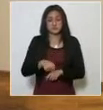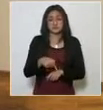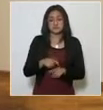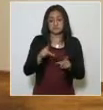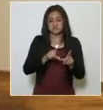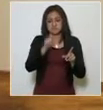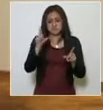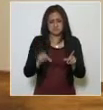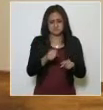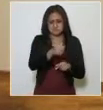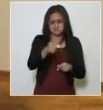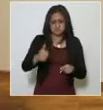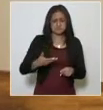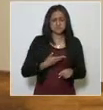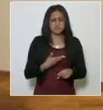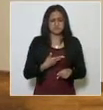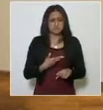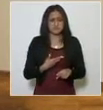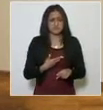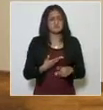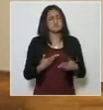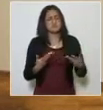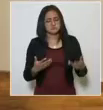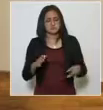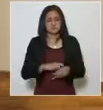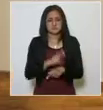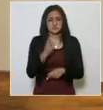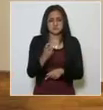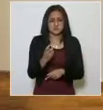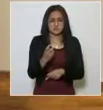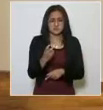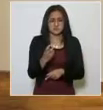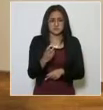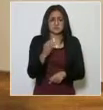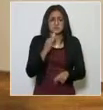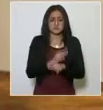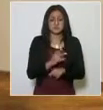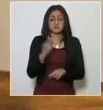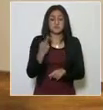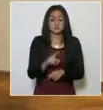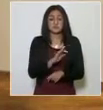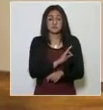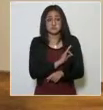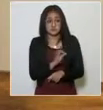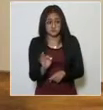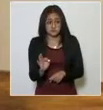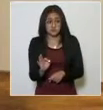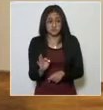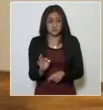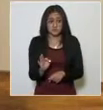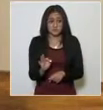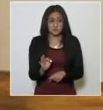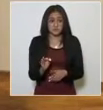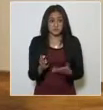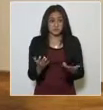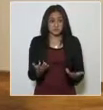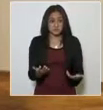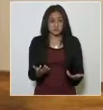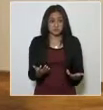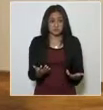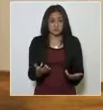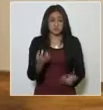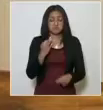República. Y por tanto, su desempeño, el desempeño de